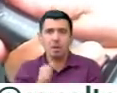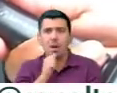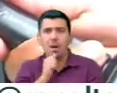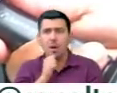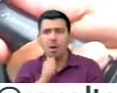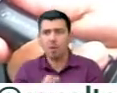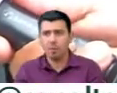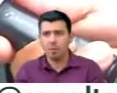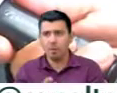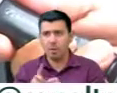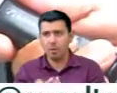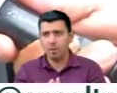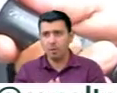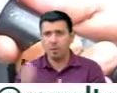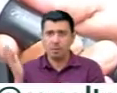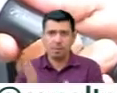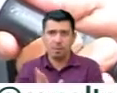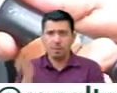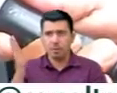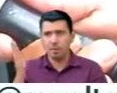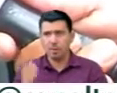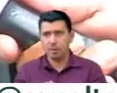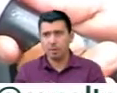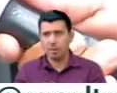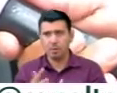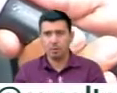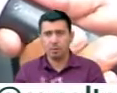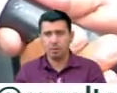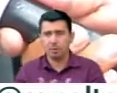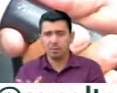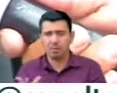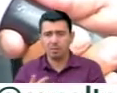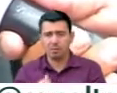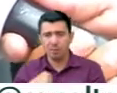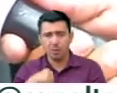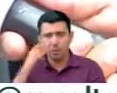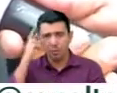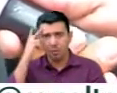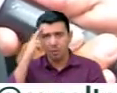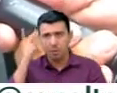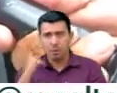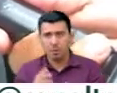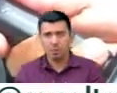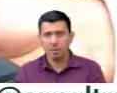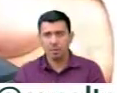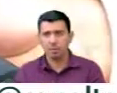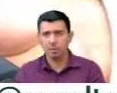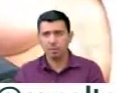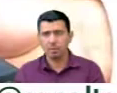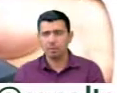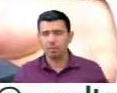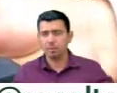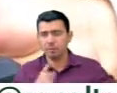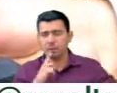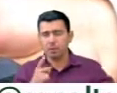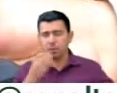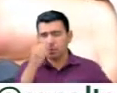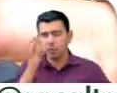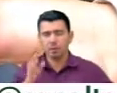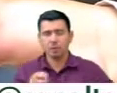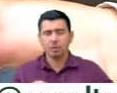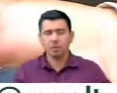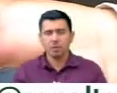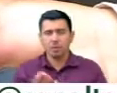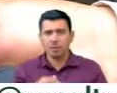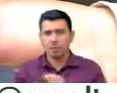vienen y nos clavan con una cosa esta, es algo que no tiene razón de ser, hermano. No nos sirve, para nadie le